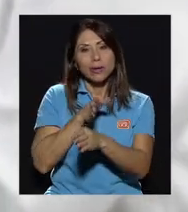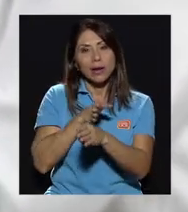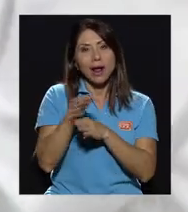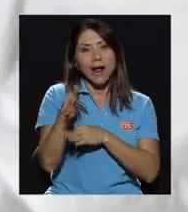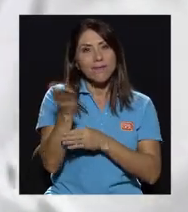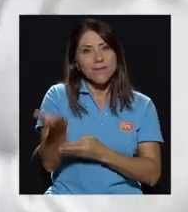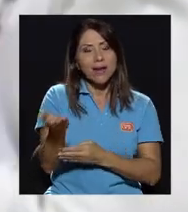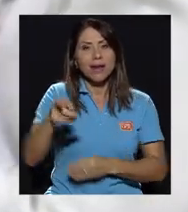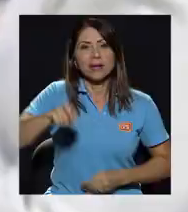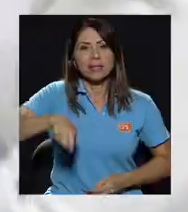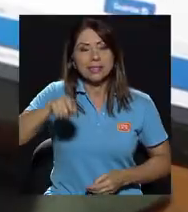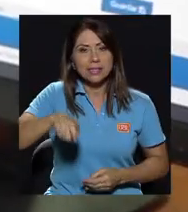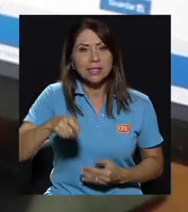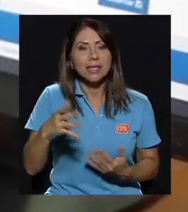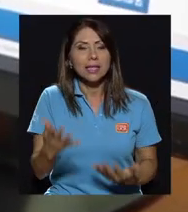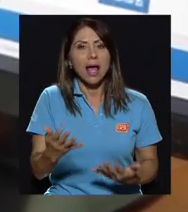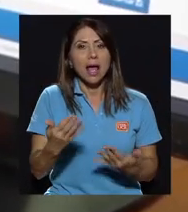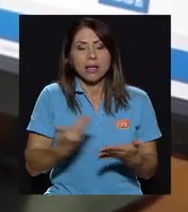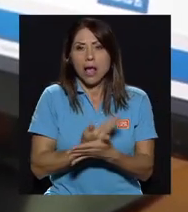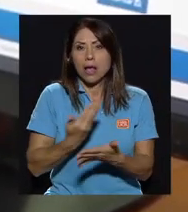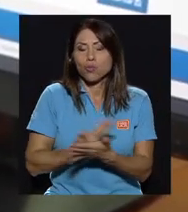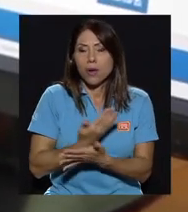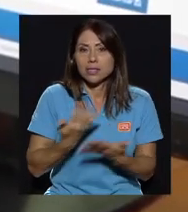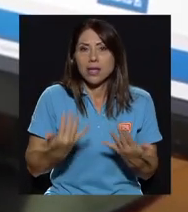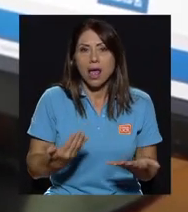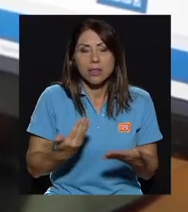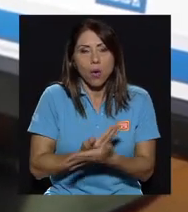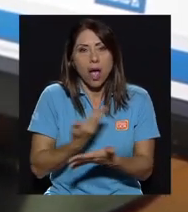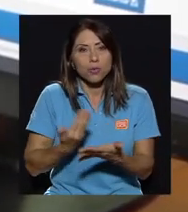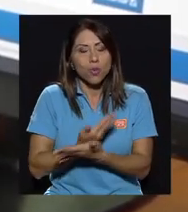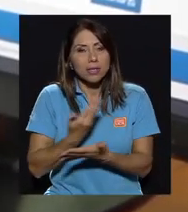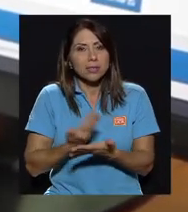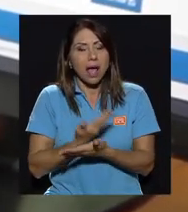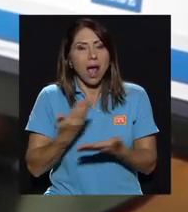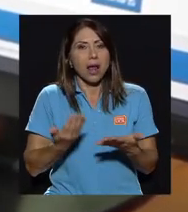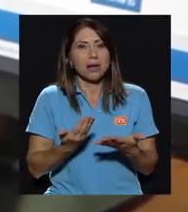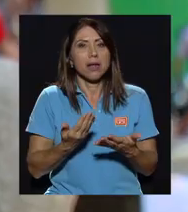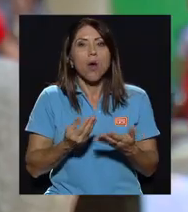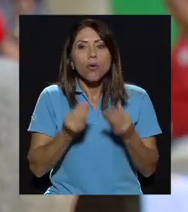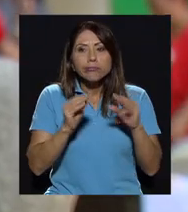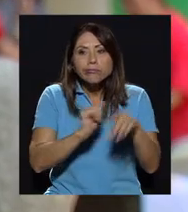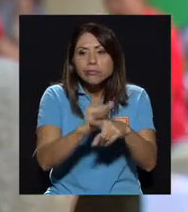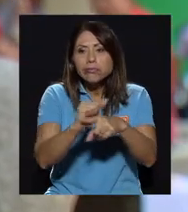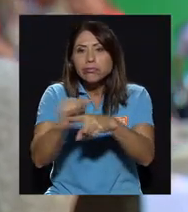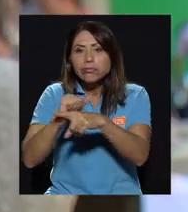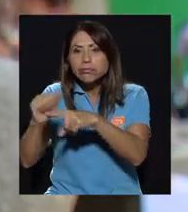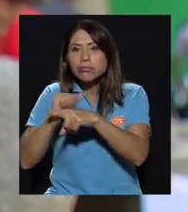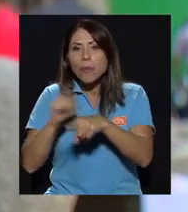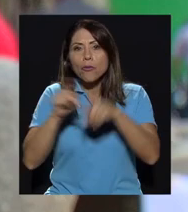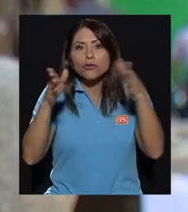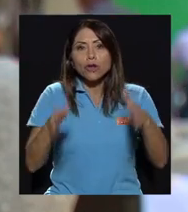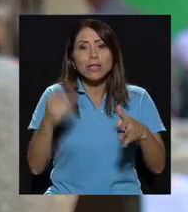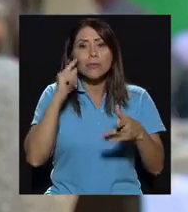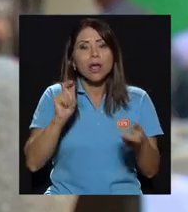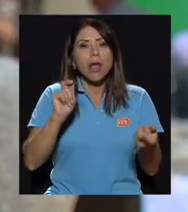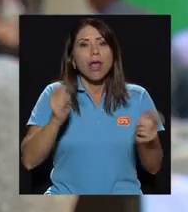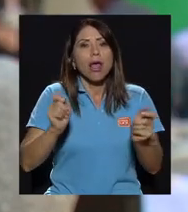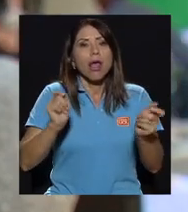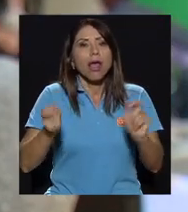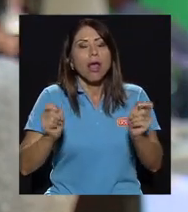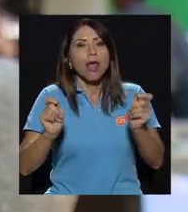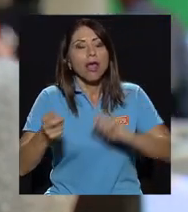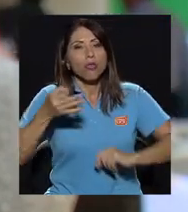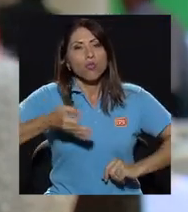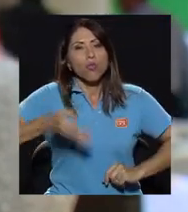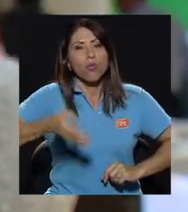que necesita estar actualizándose, actualizar a sus profesionales, porque cambia día con día y